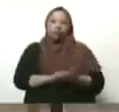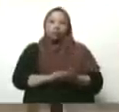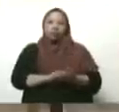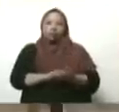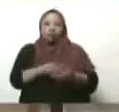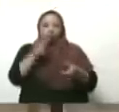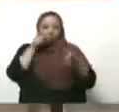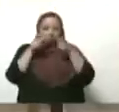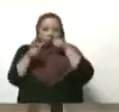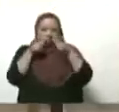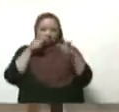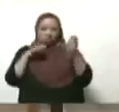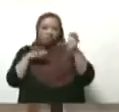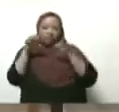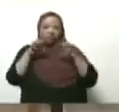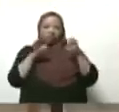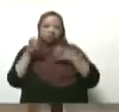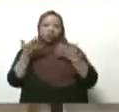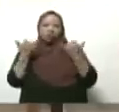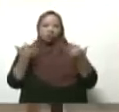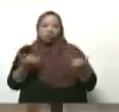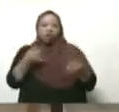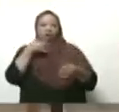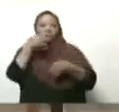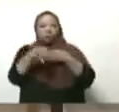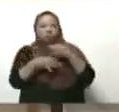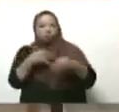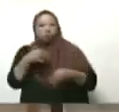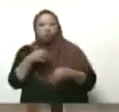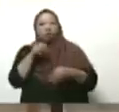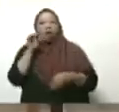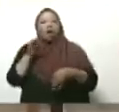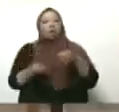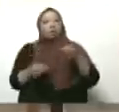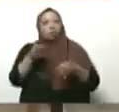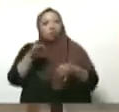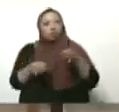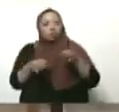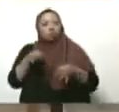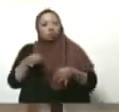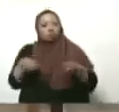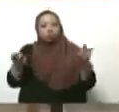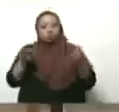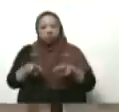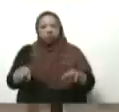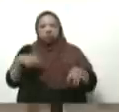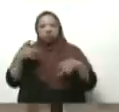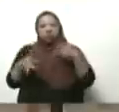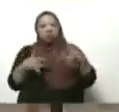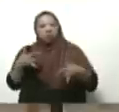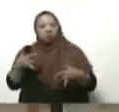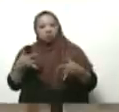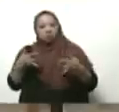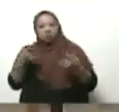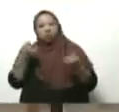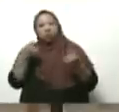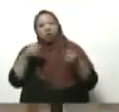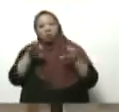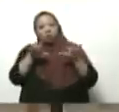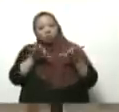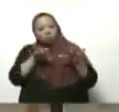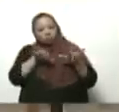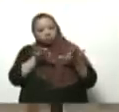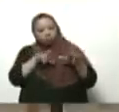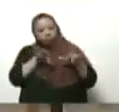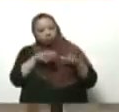fiscales allí ya destacados con abogados con las respectivas actas de entrevistas con las computadoras para